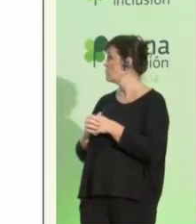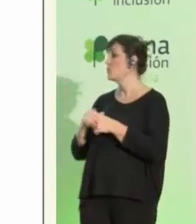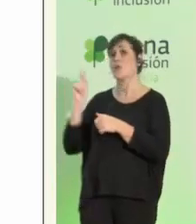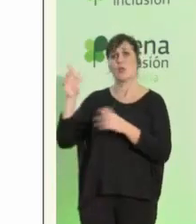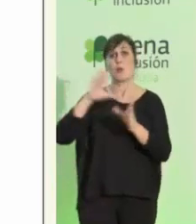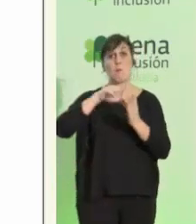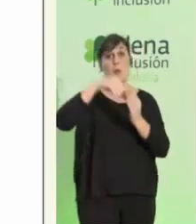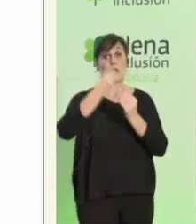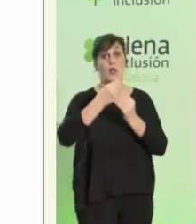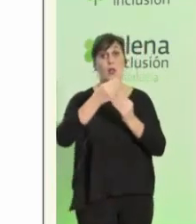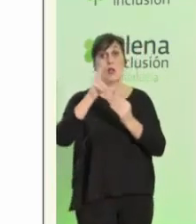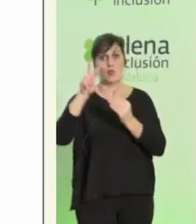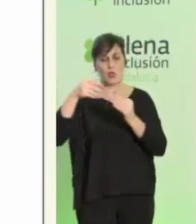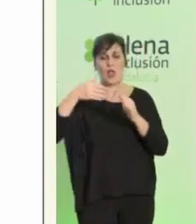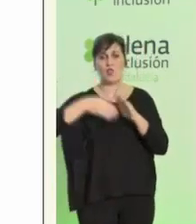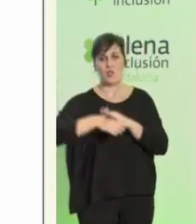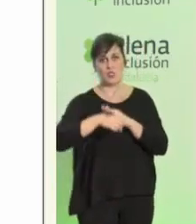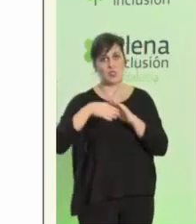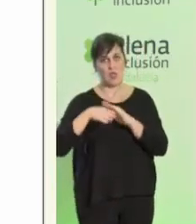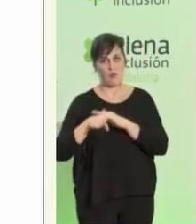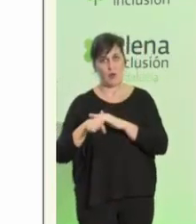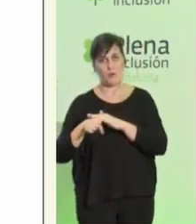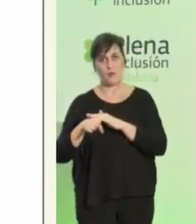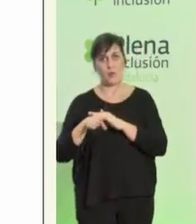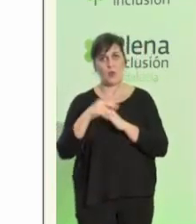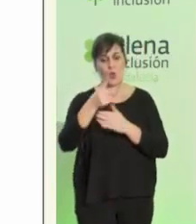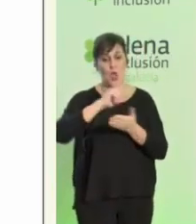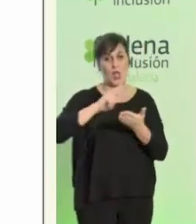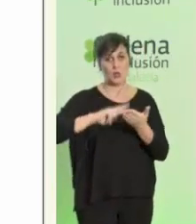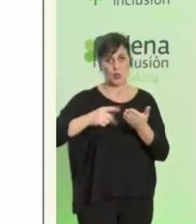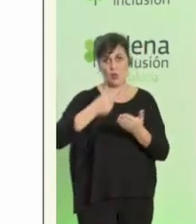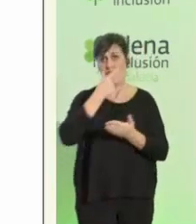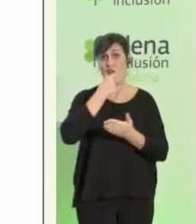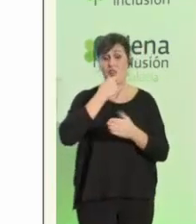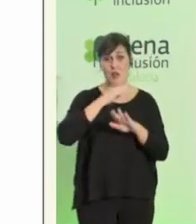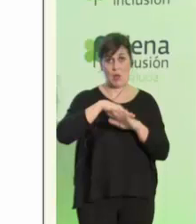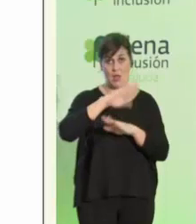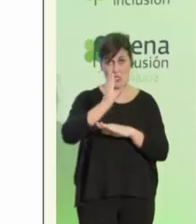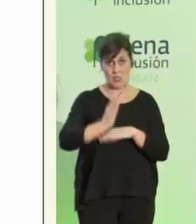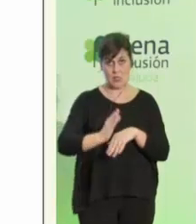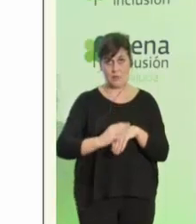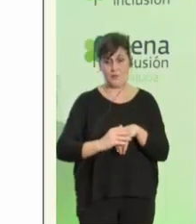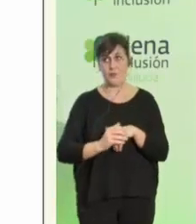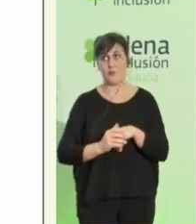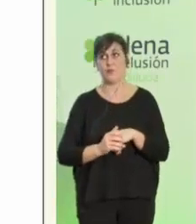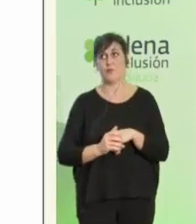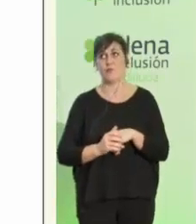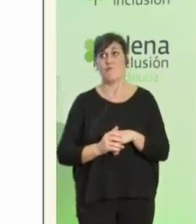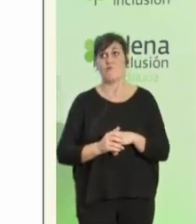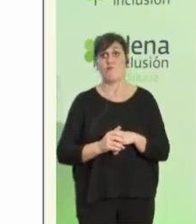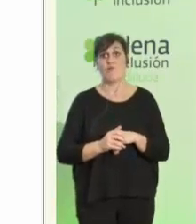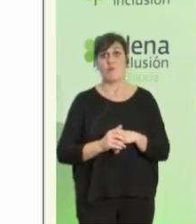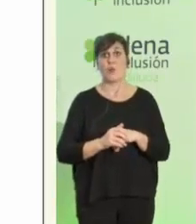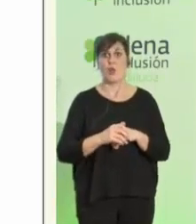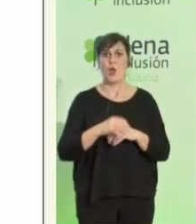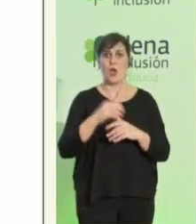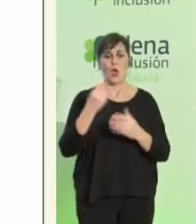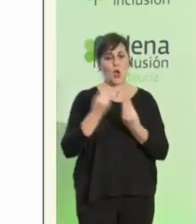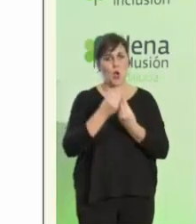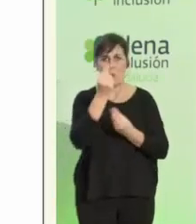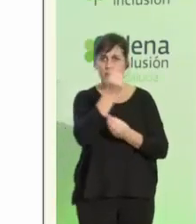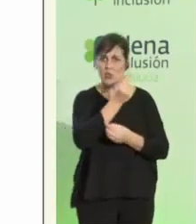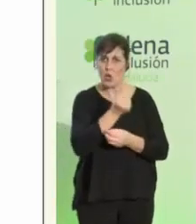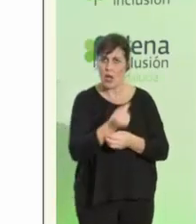Es un material accesible, está escrito en lectura fácil para la SIL. Tiene sus pictogramas